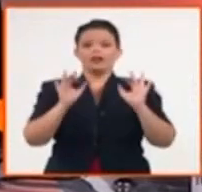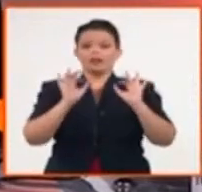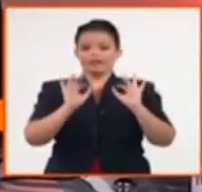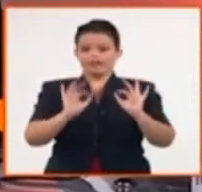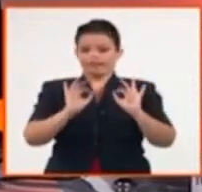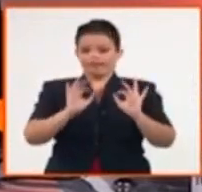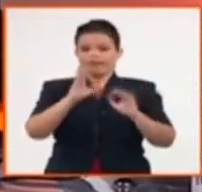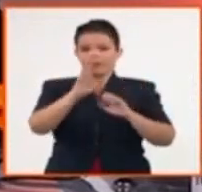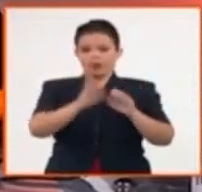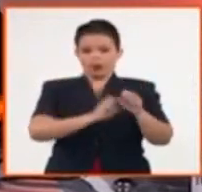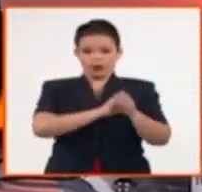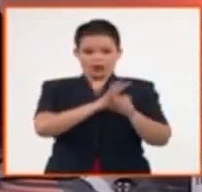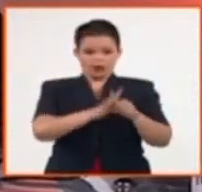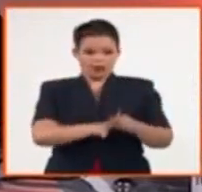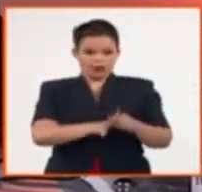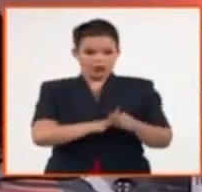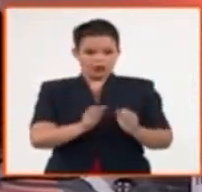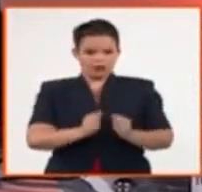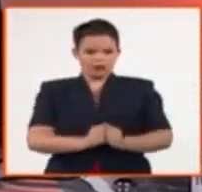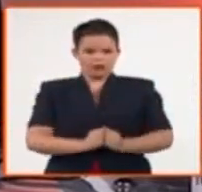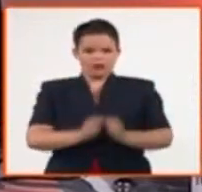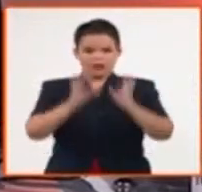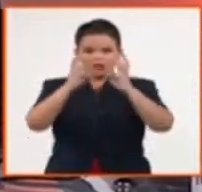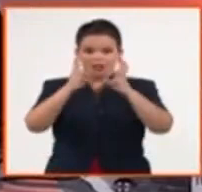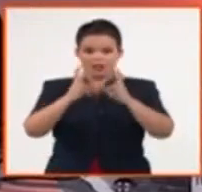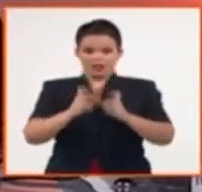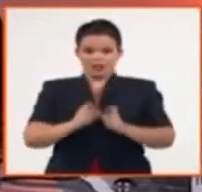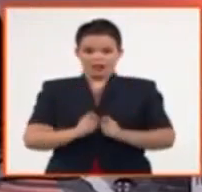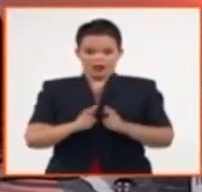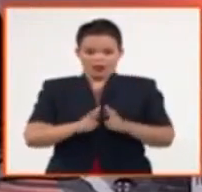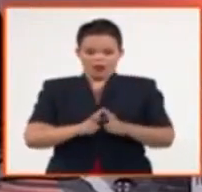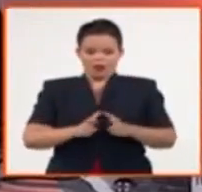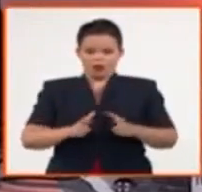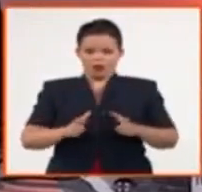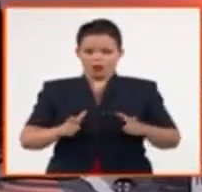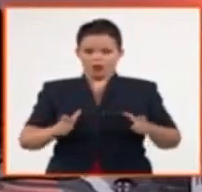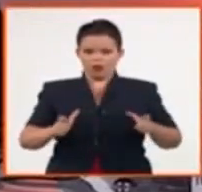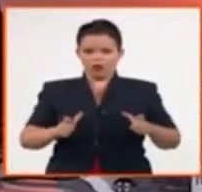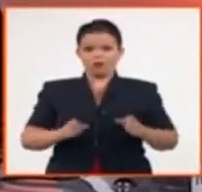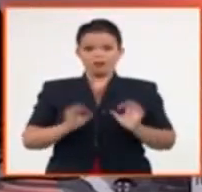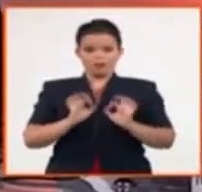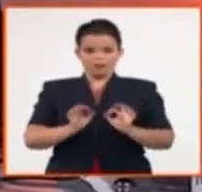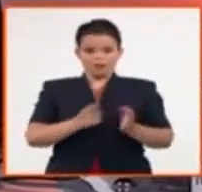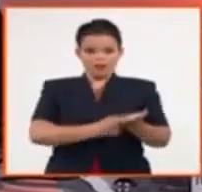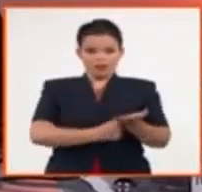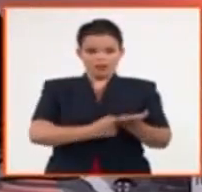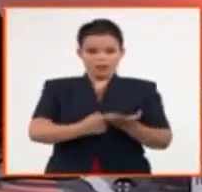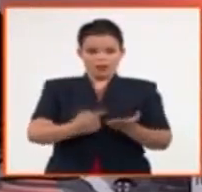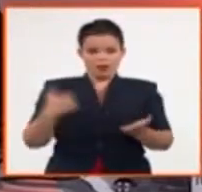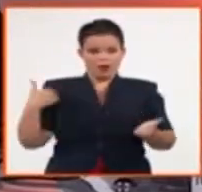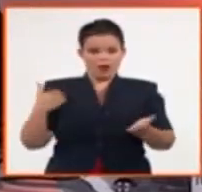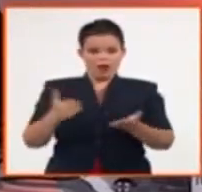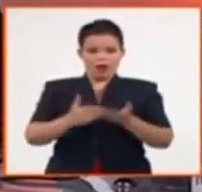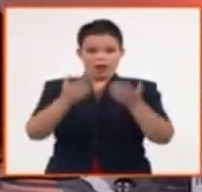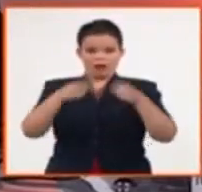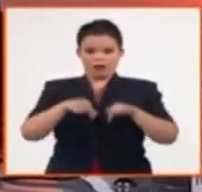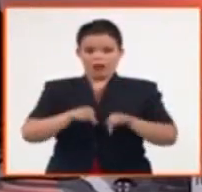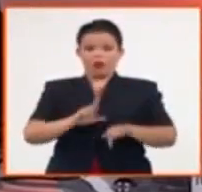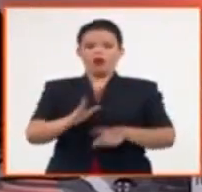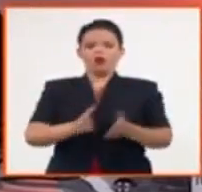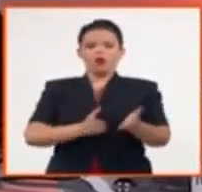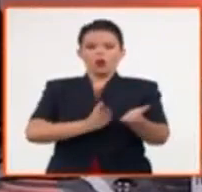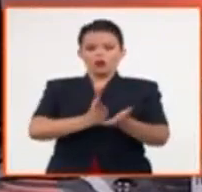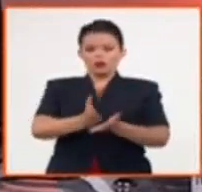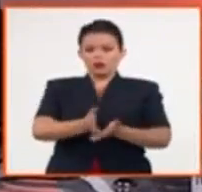COVID-19. Al pico de casos que hemos tenido en el país en las últimas semanas, pues está enfrentándose la